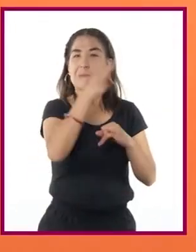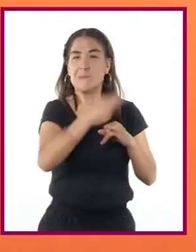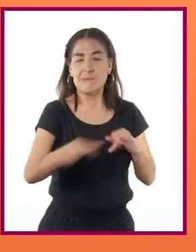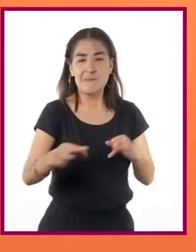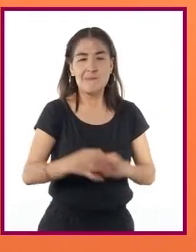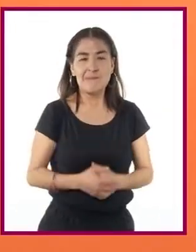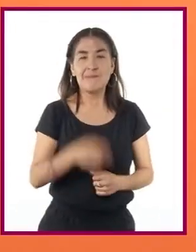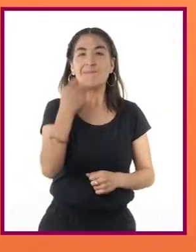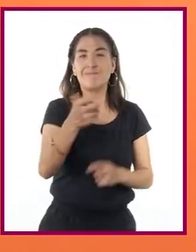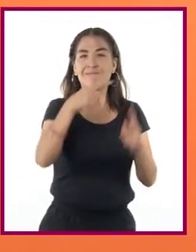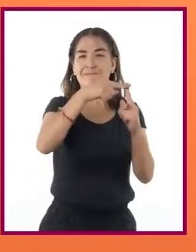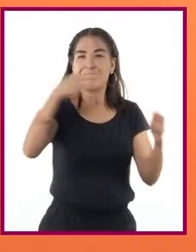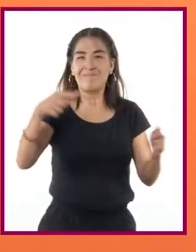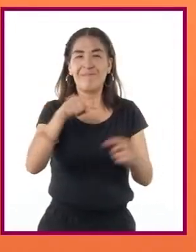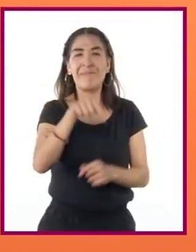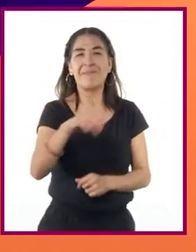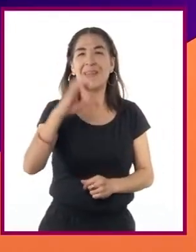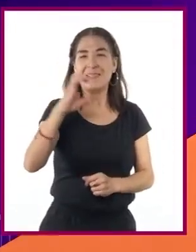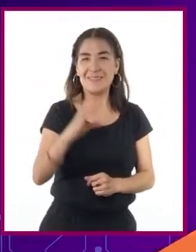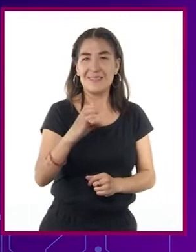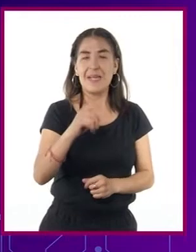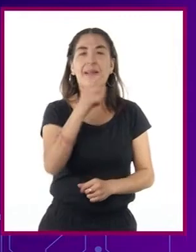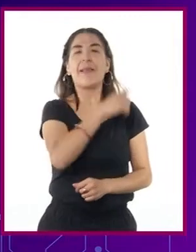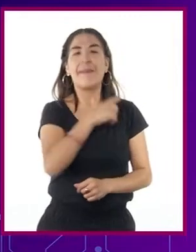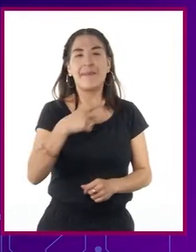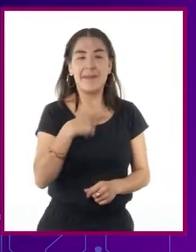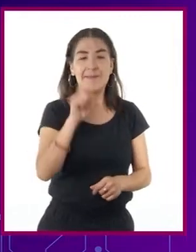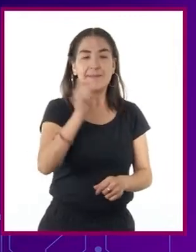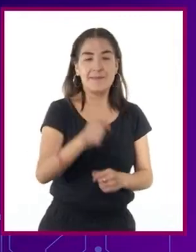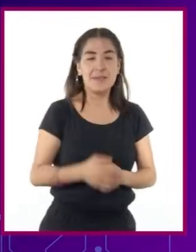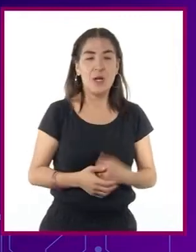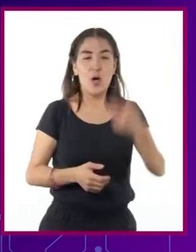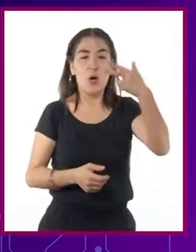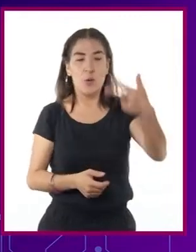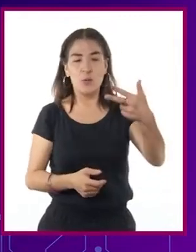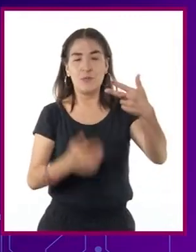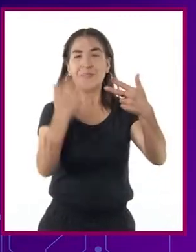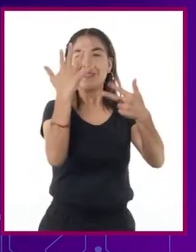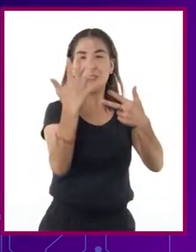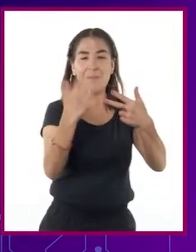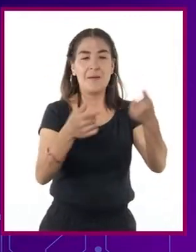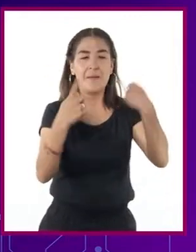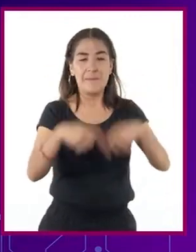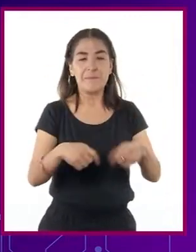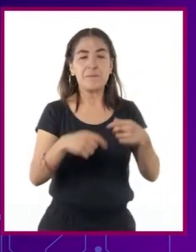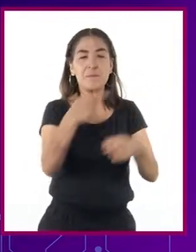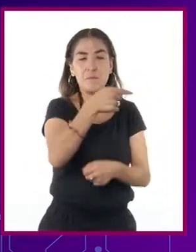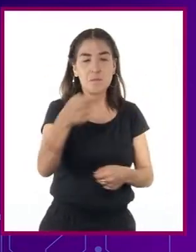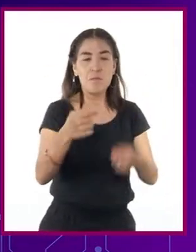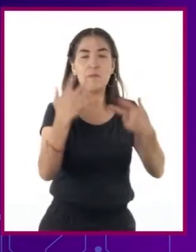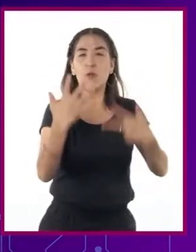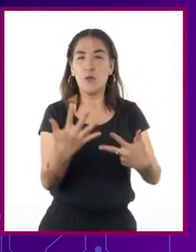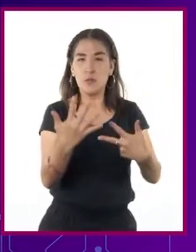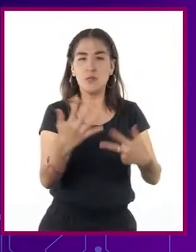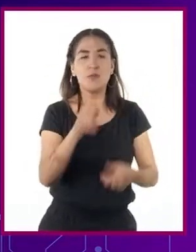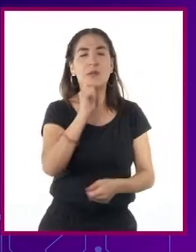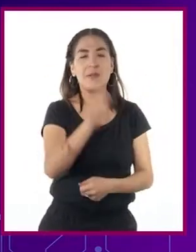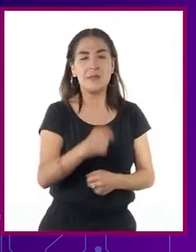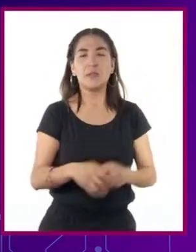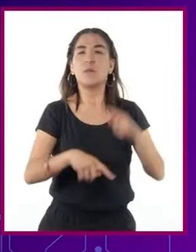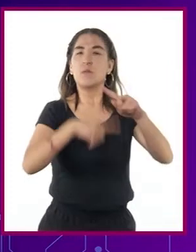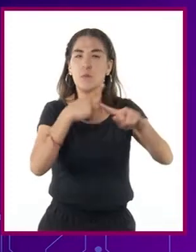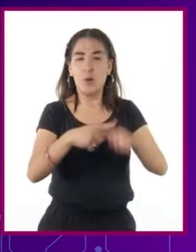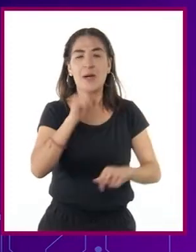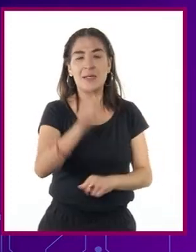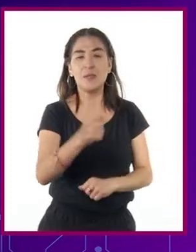Finalmente, en la división del inciso C, se tiene que 8 elevado a la 5 entre 8 elevado a la 5 es igual a 8